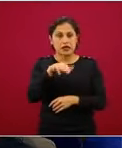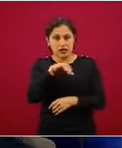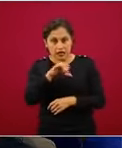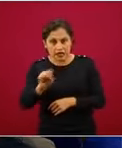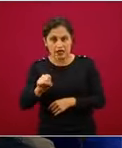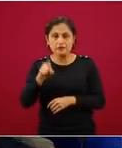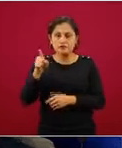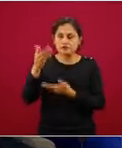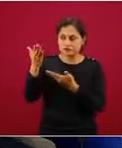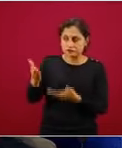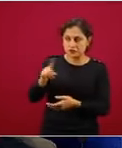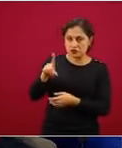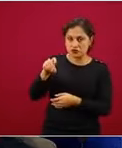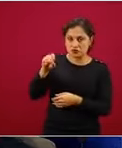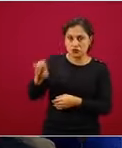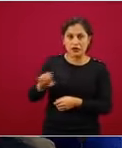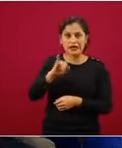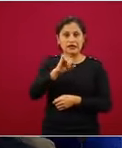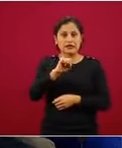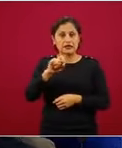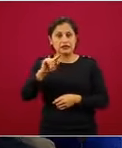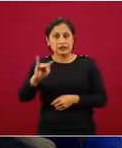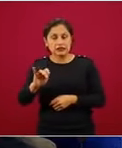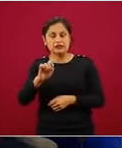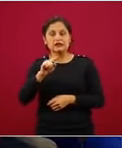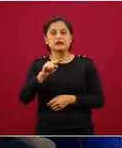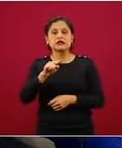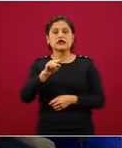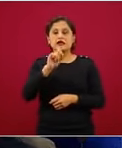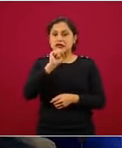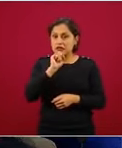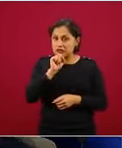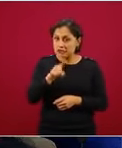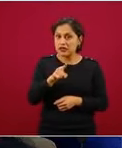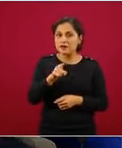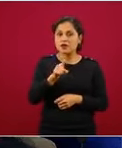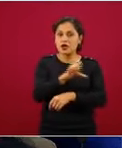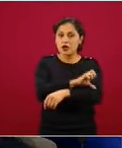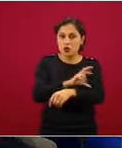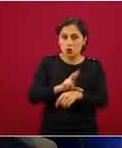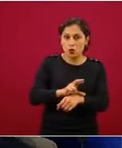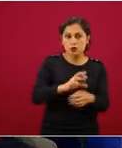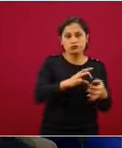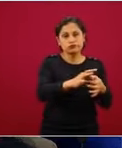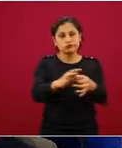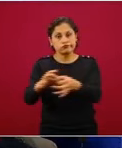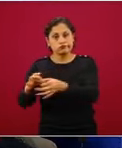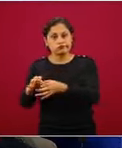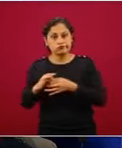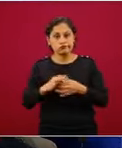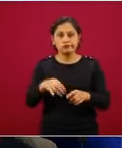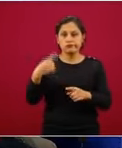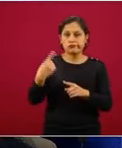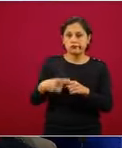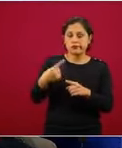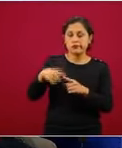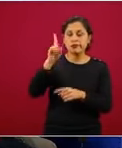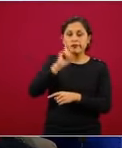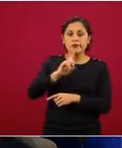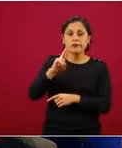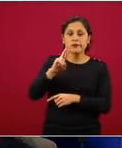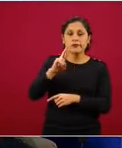presente Zoe Robledo, el ISSSTE, y también el trabajo de coordinación a través de nuestra colega Rocío Bárcena, quien